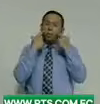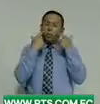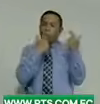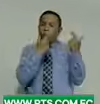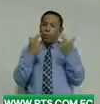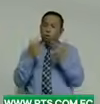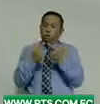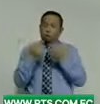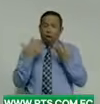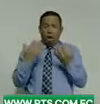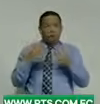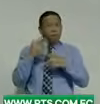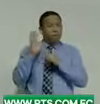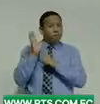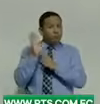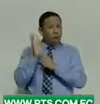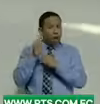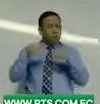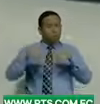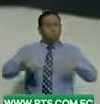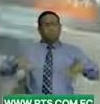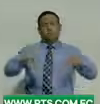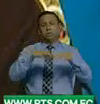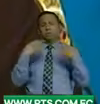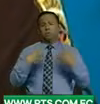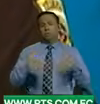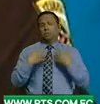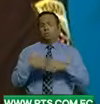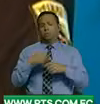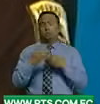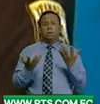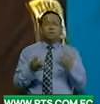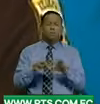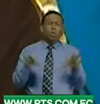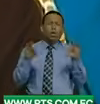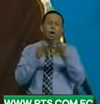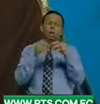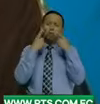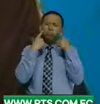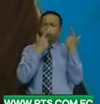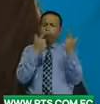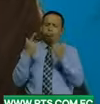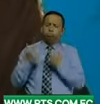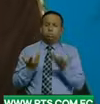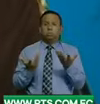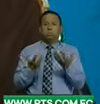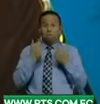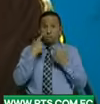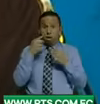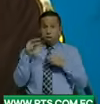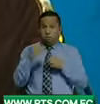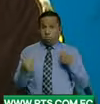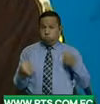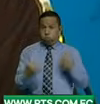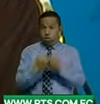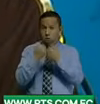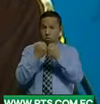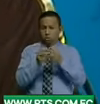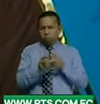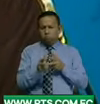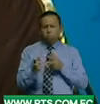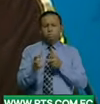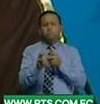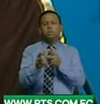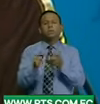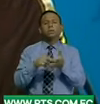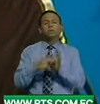el último feriado del 2023. Por los vestigios, estamos en que